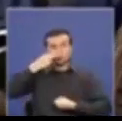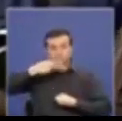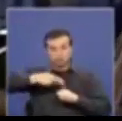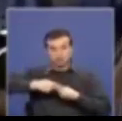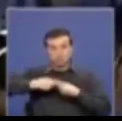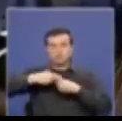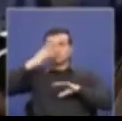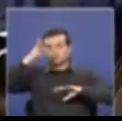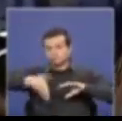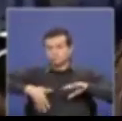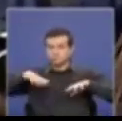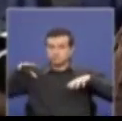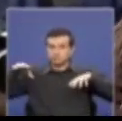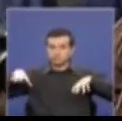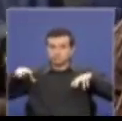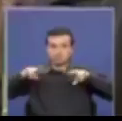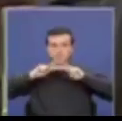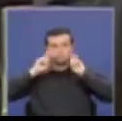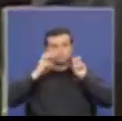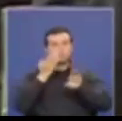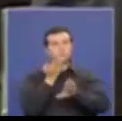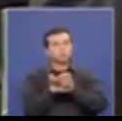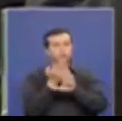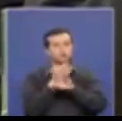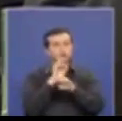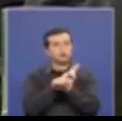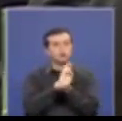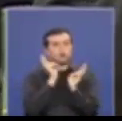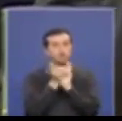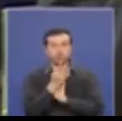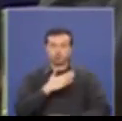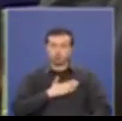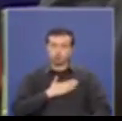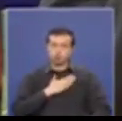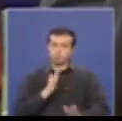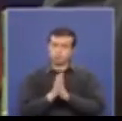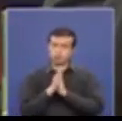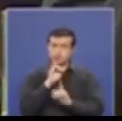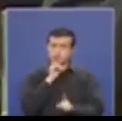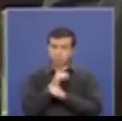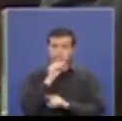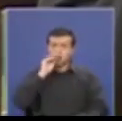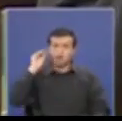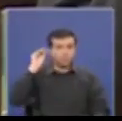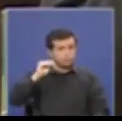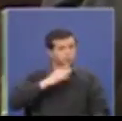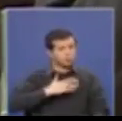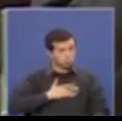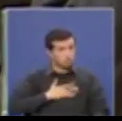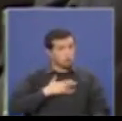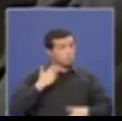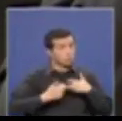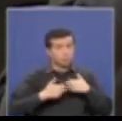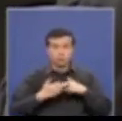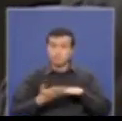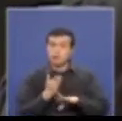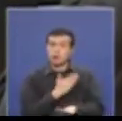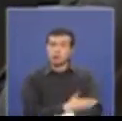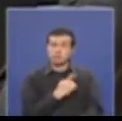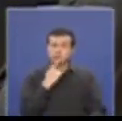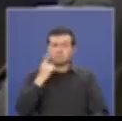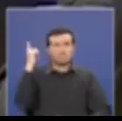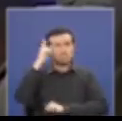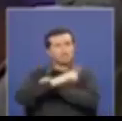provincias fronterizas. Vamos a hacer una propuesta de poder hacer una reforma. Cuando yo pedí, tú te conté la lucha que tuve en el bloque hace poco